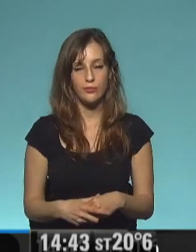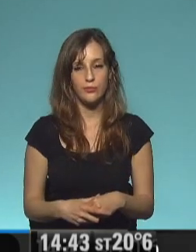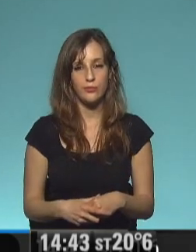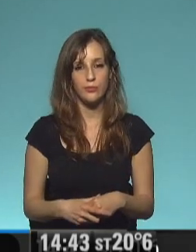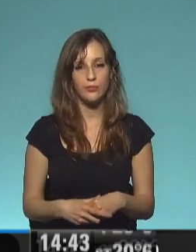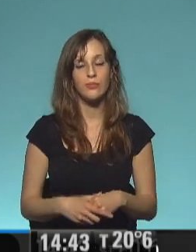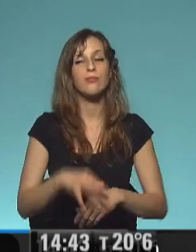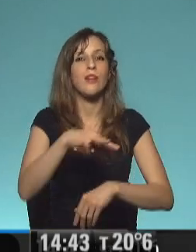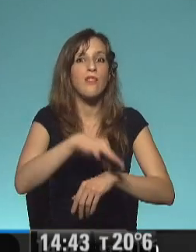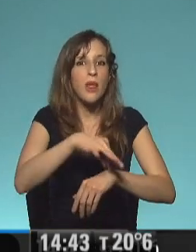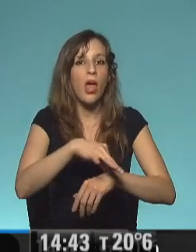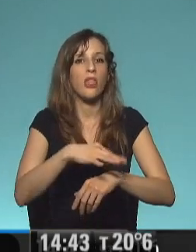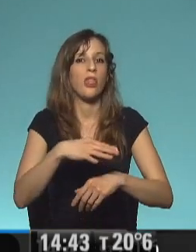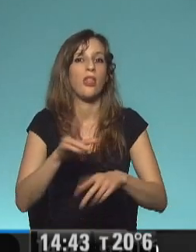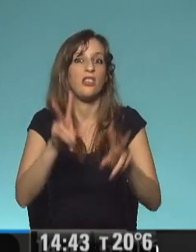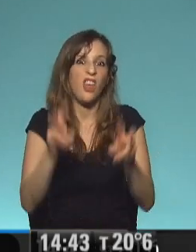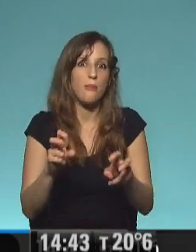de la respiración, de la